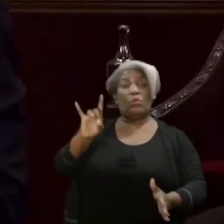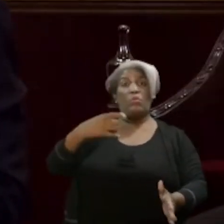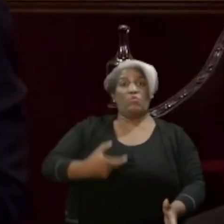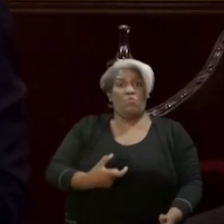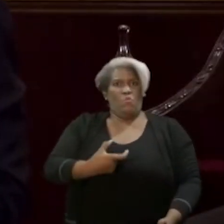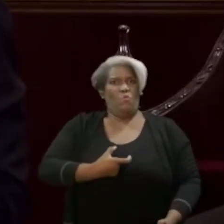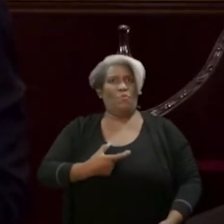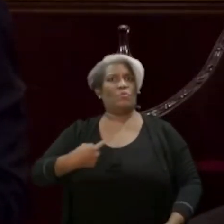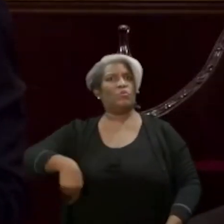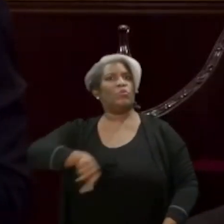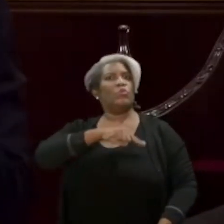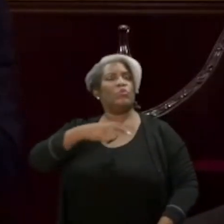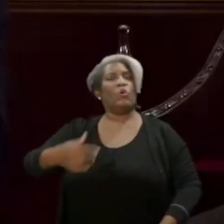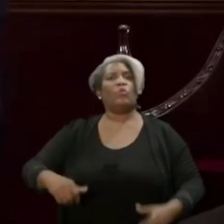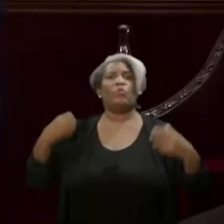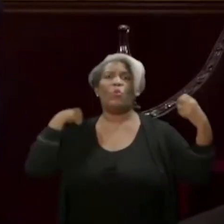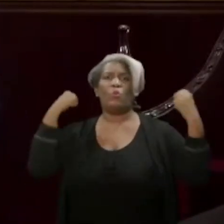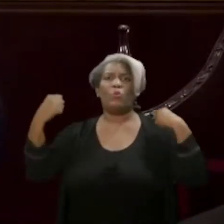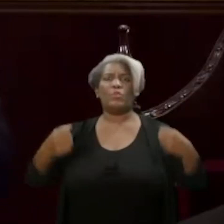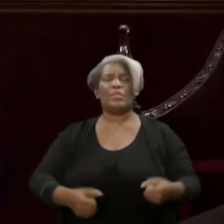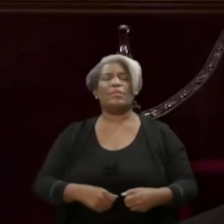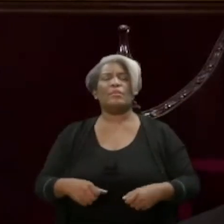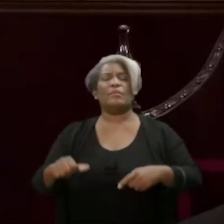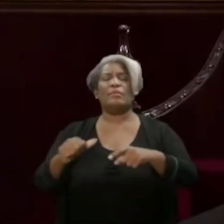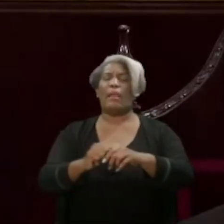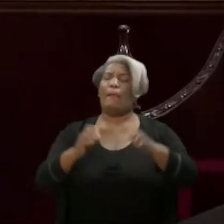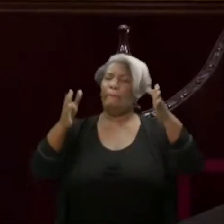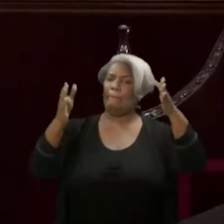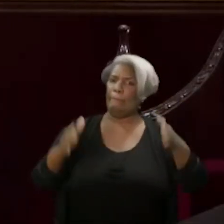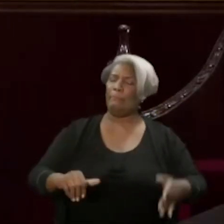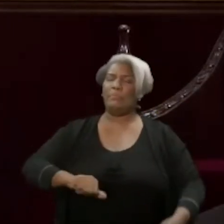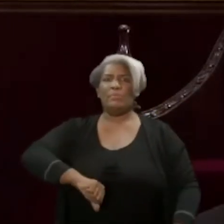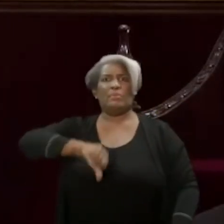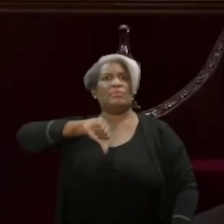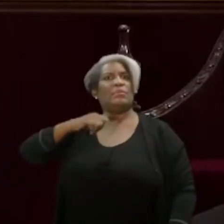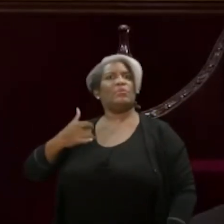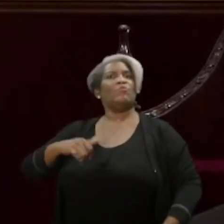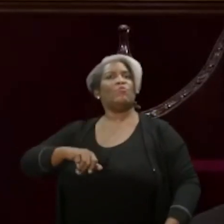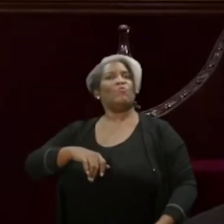sentirnos orgullosos de nuestros deportistas. Y aquí quiero felicitar